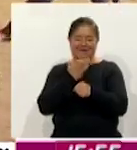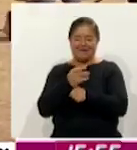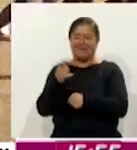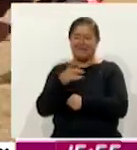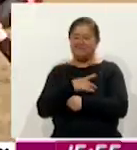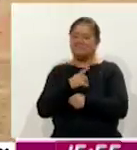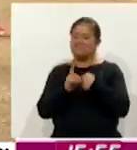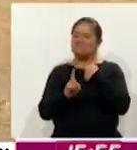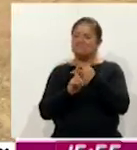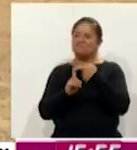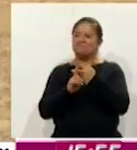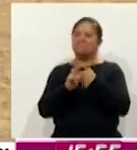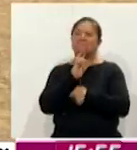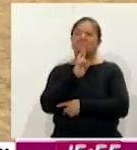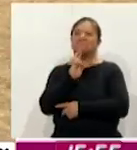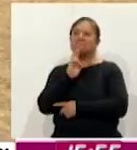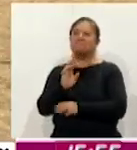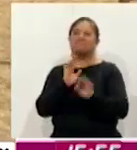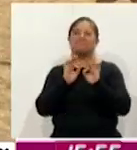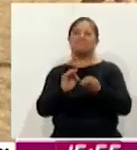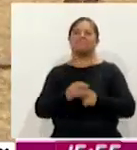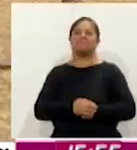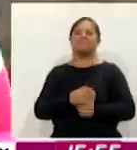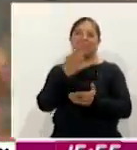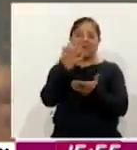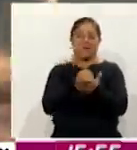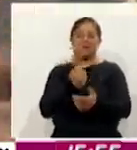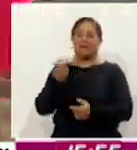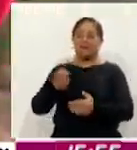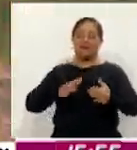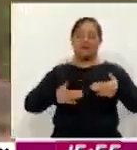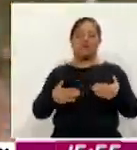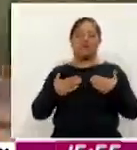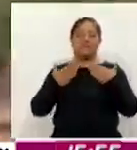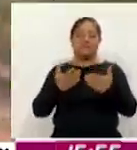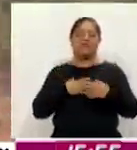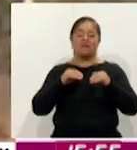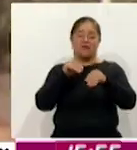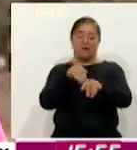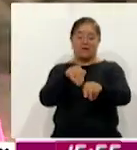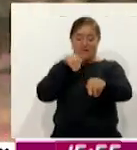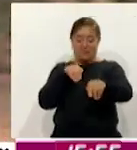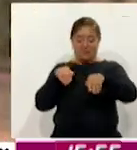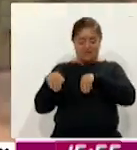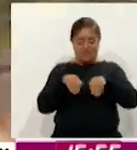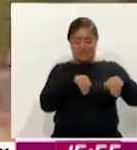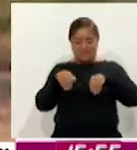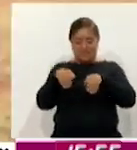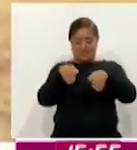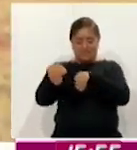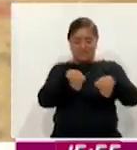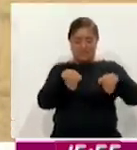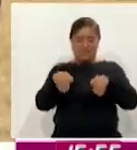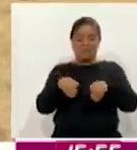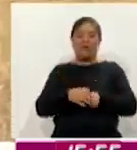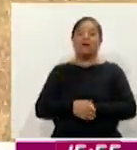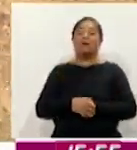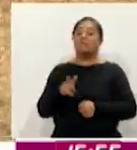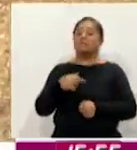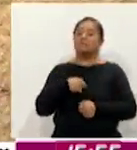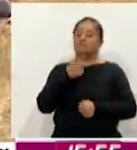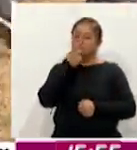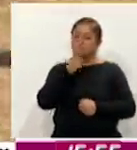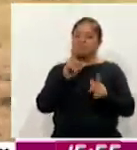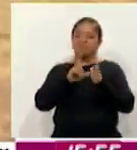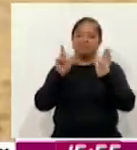positivo al tener buenos resultados que hacen ganar en confianza en el desempeño ofensivo de las jugadoras y con ello declararse listas para el inicio de